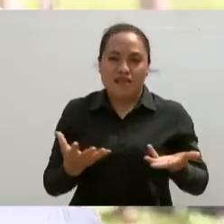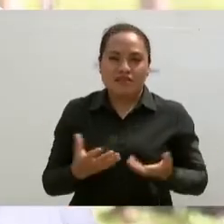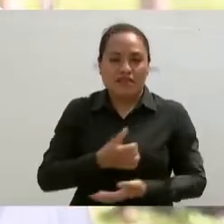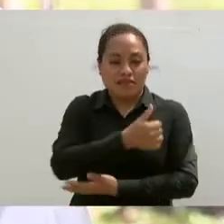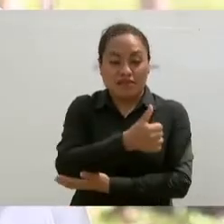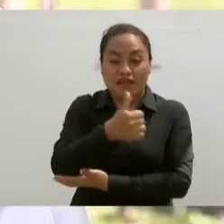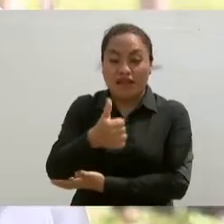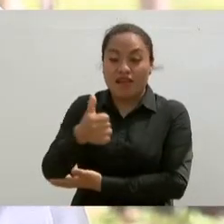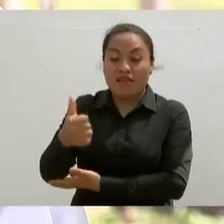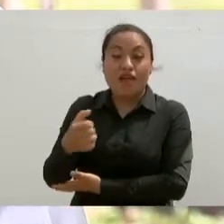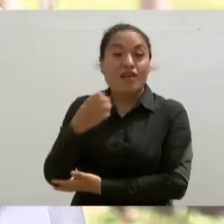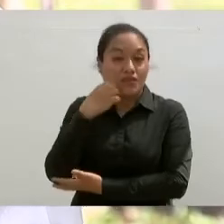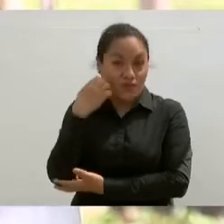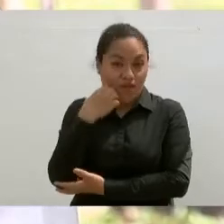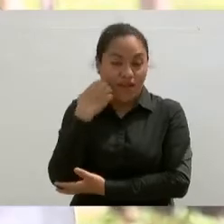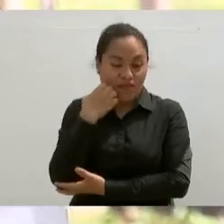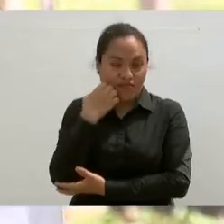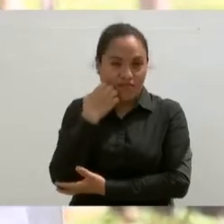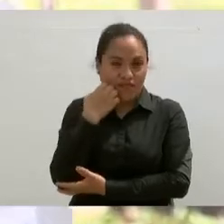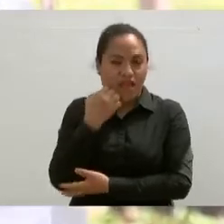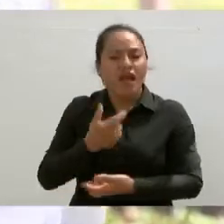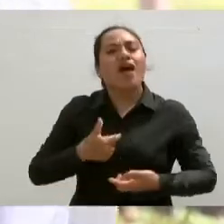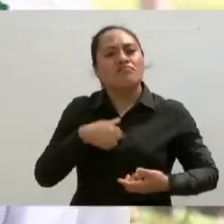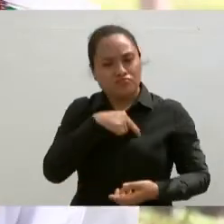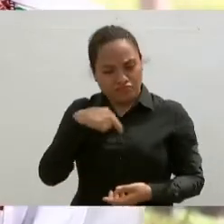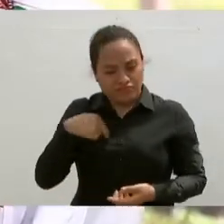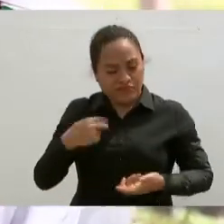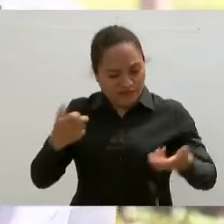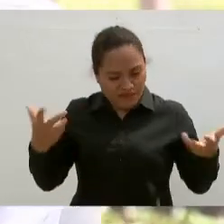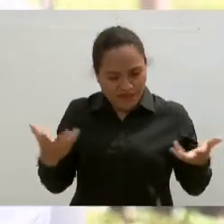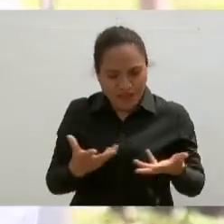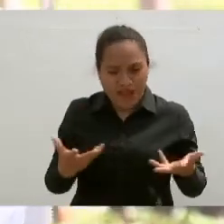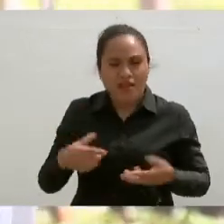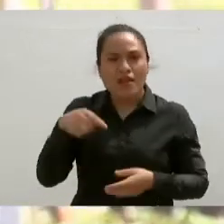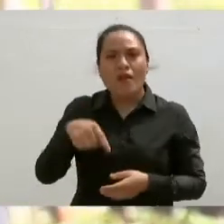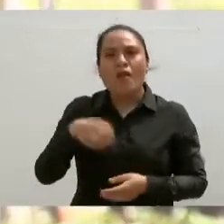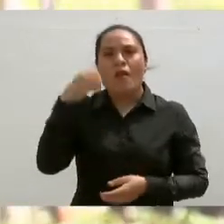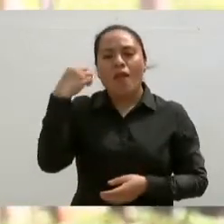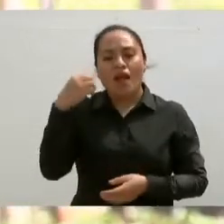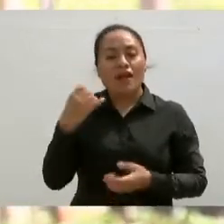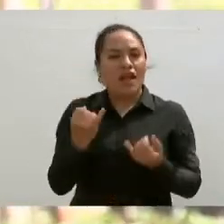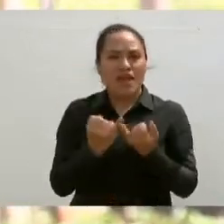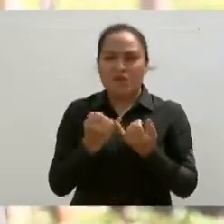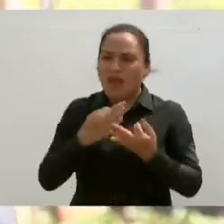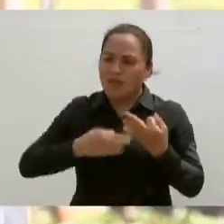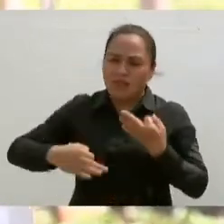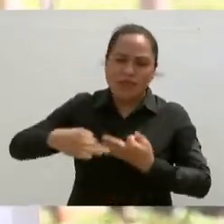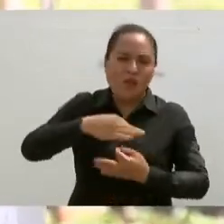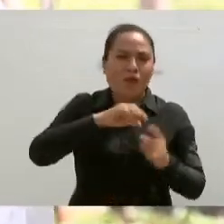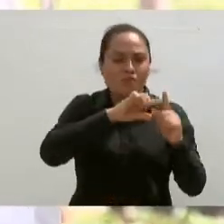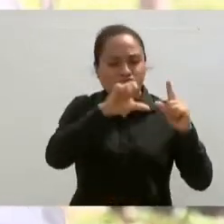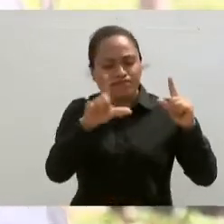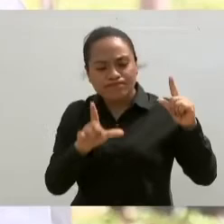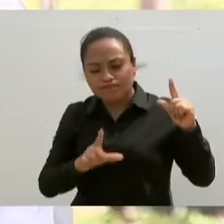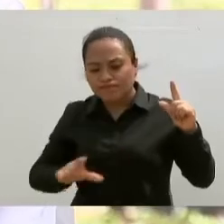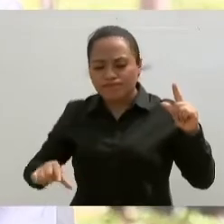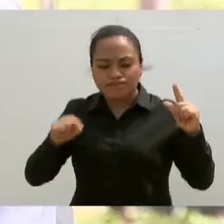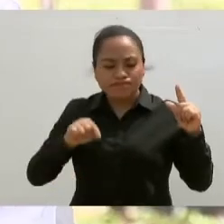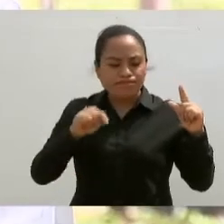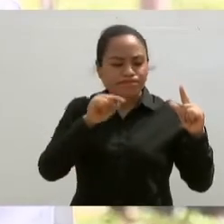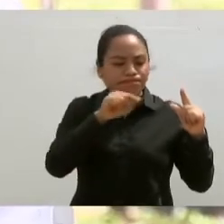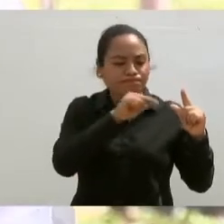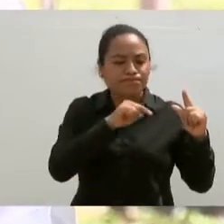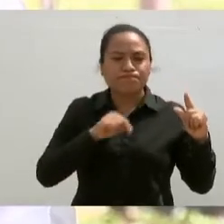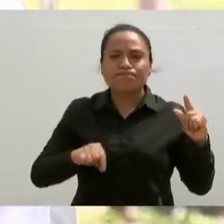escuela. Así lo estamos haciendo en Oaxaca y en todo el país. Nada más que me llama la